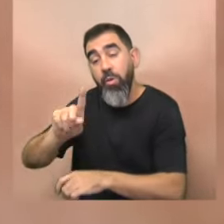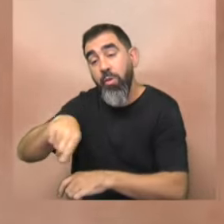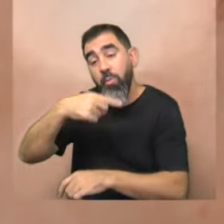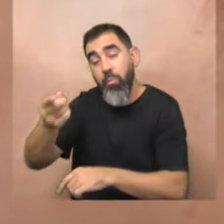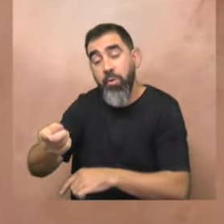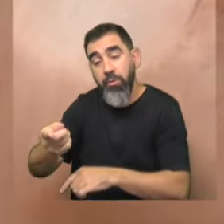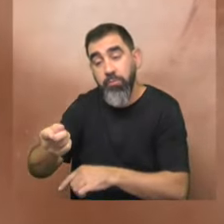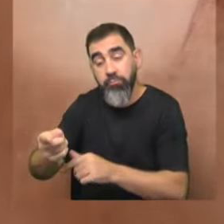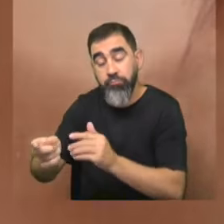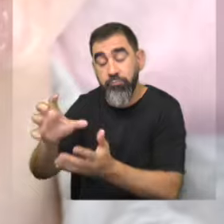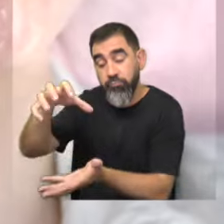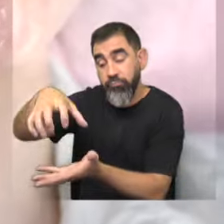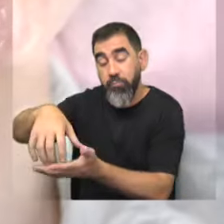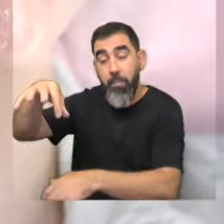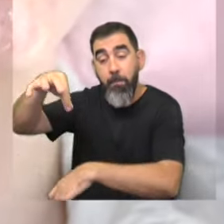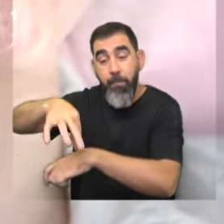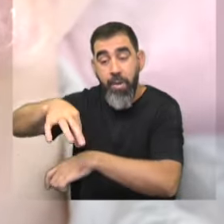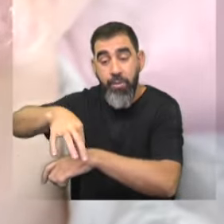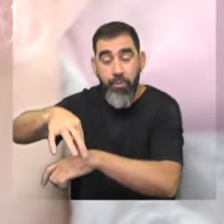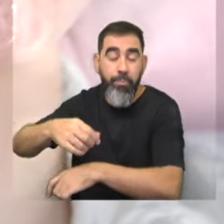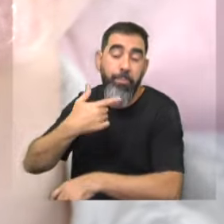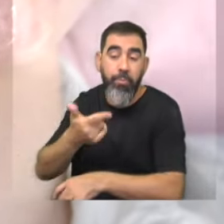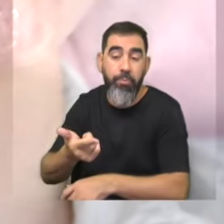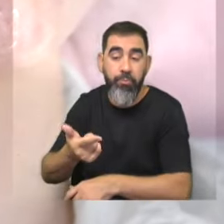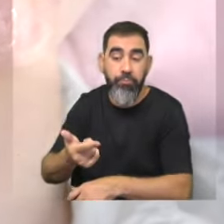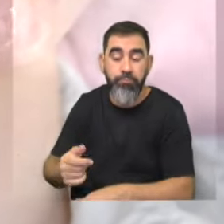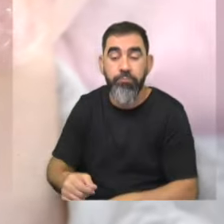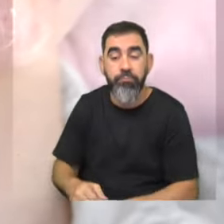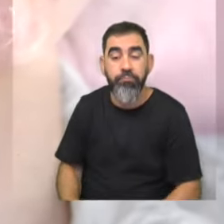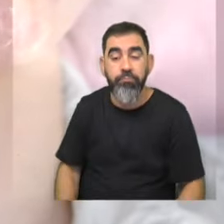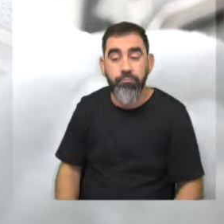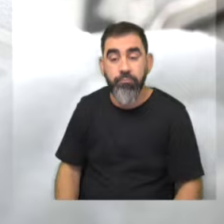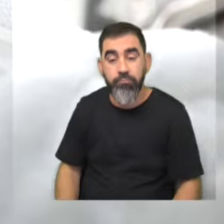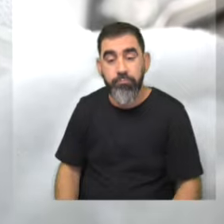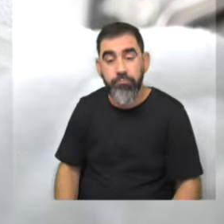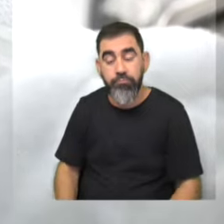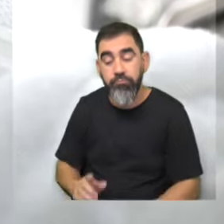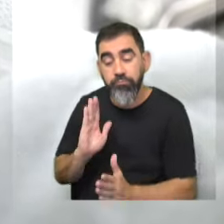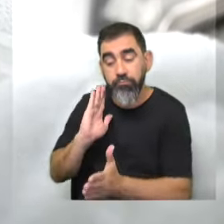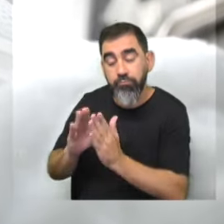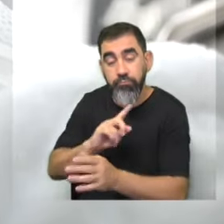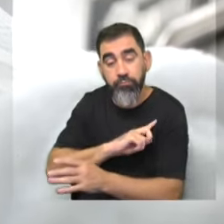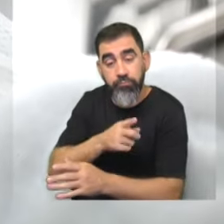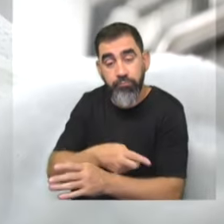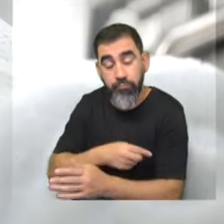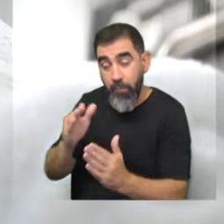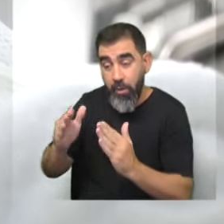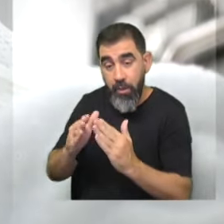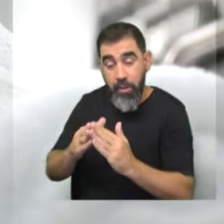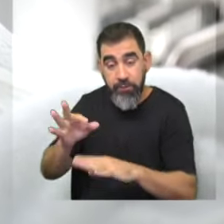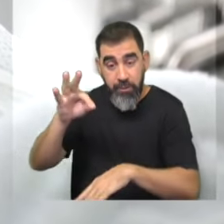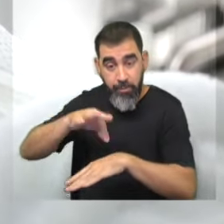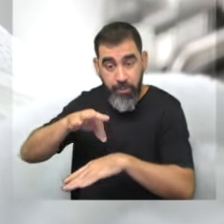cosas que podemos hacer en el consultorio como adyuvantes, o sea, para potenciar el tratamiento que se hace en domicilio